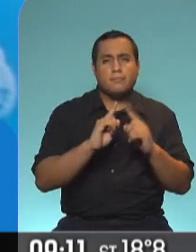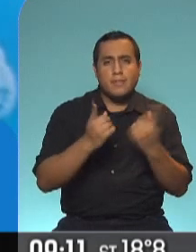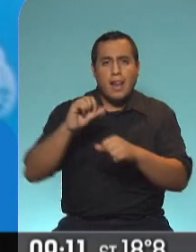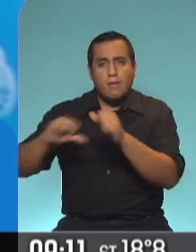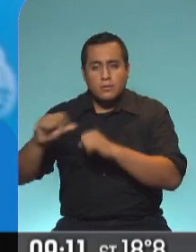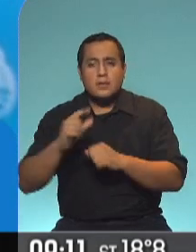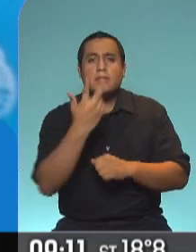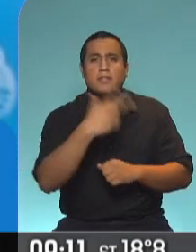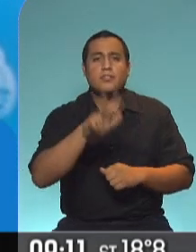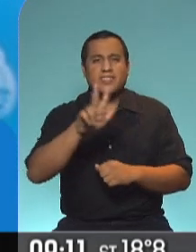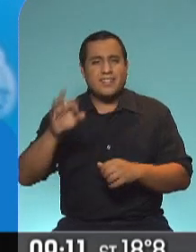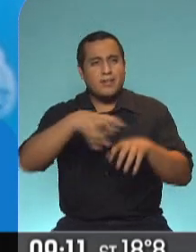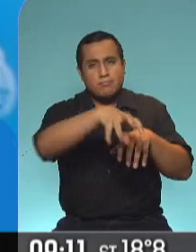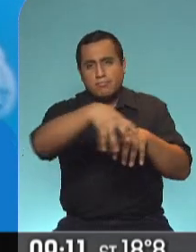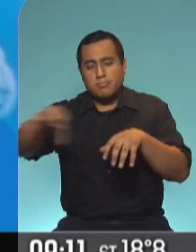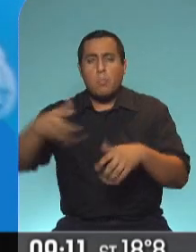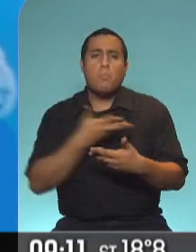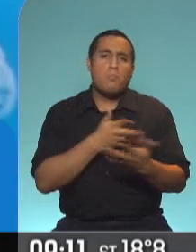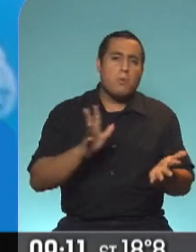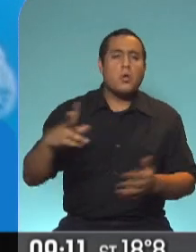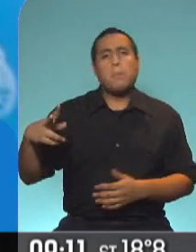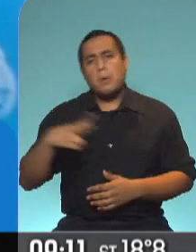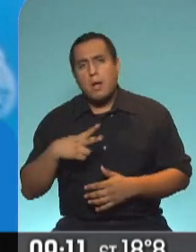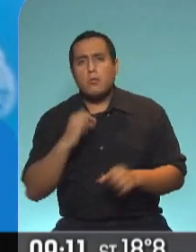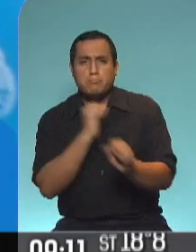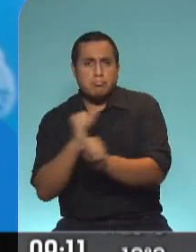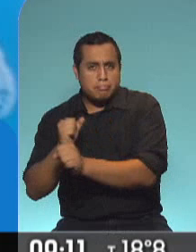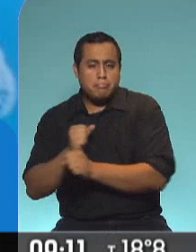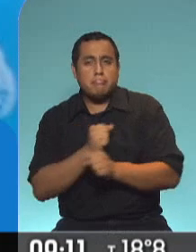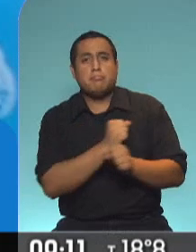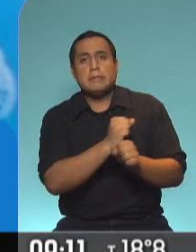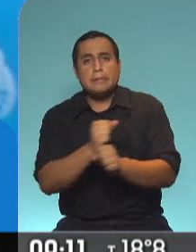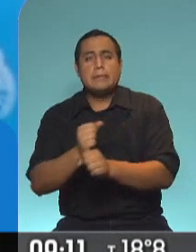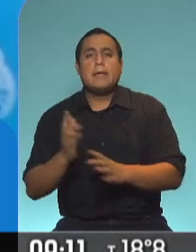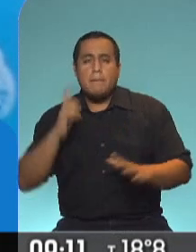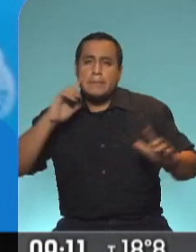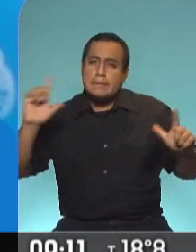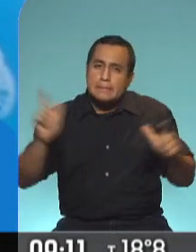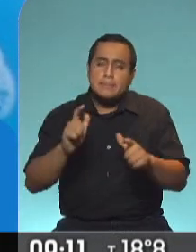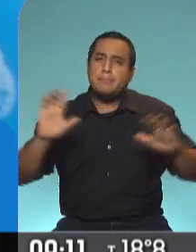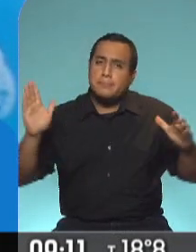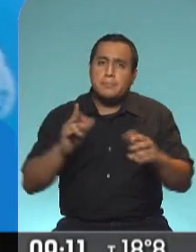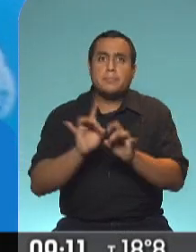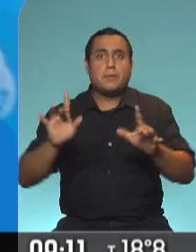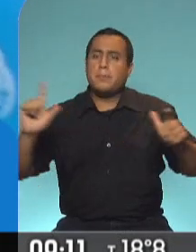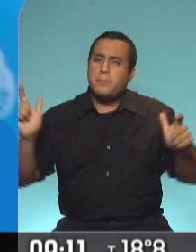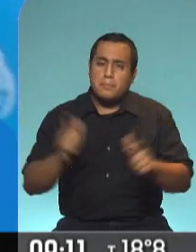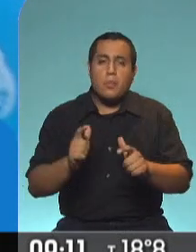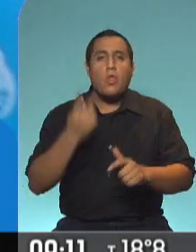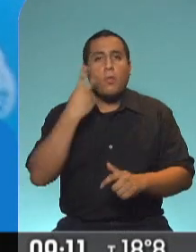330 laboratorios públicos y privados atrás trabajando para descentralizar lo más justo